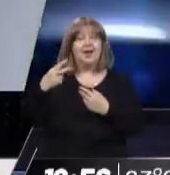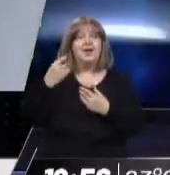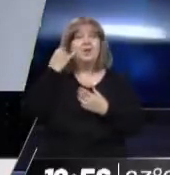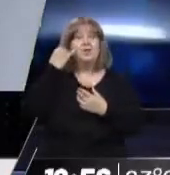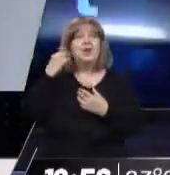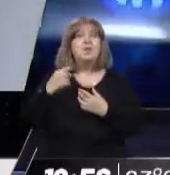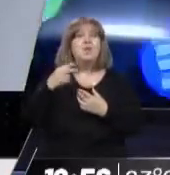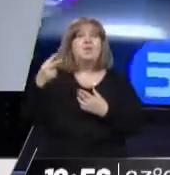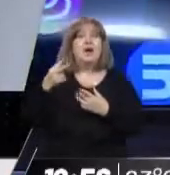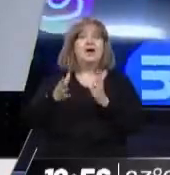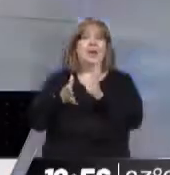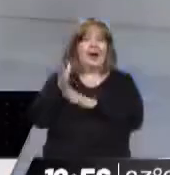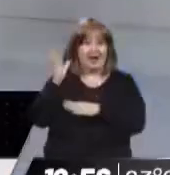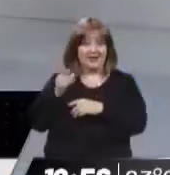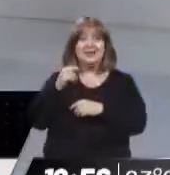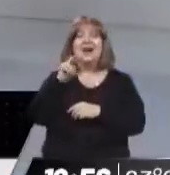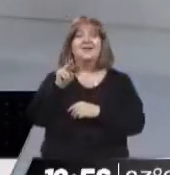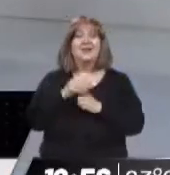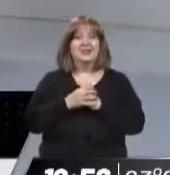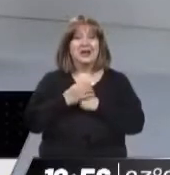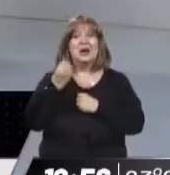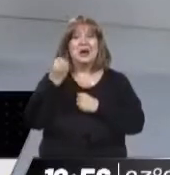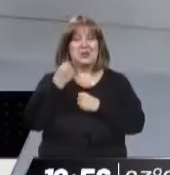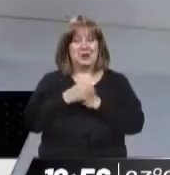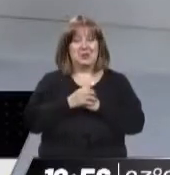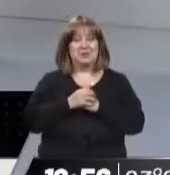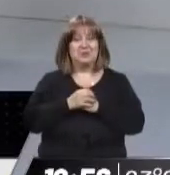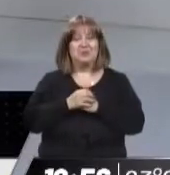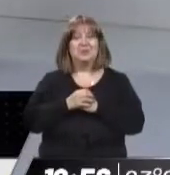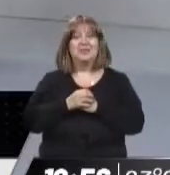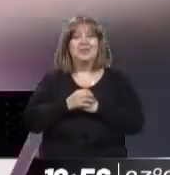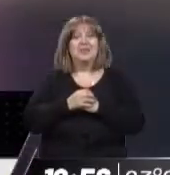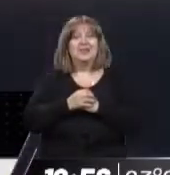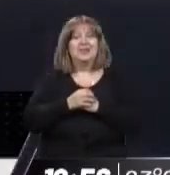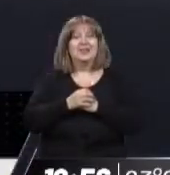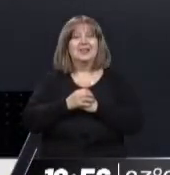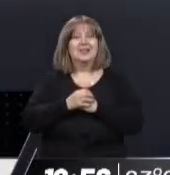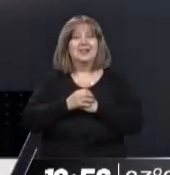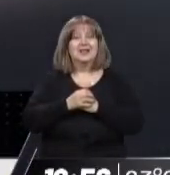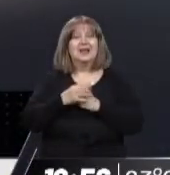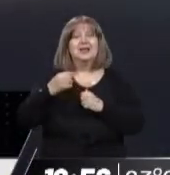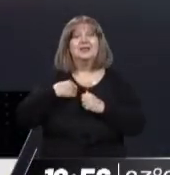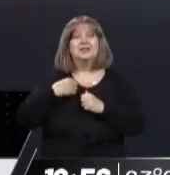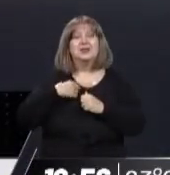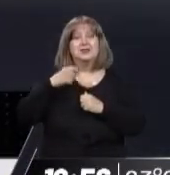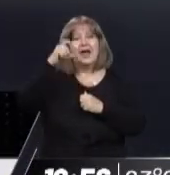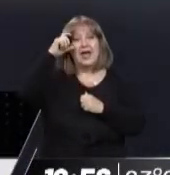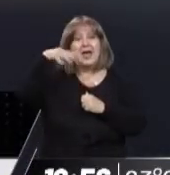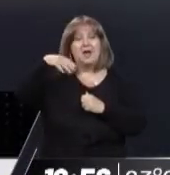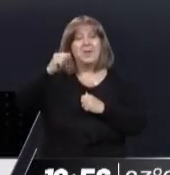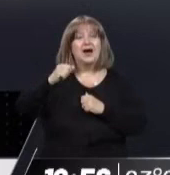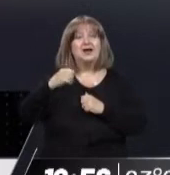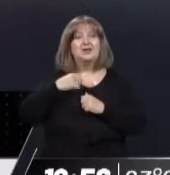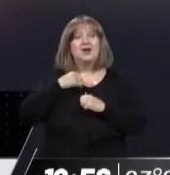se iba a hacer viral. ¿Lo quieren ver? Ay, por favor, yo no lo vi, yo no lo he visto, a ver. Tardes, yo soy Emma Sofía Tula y